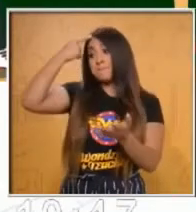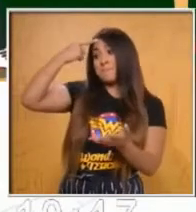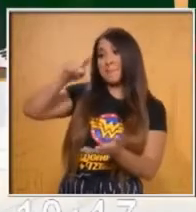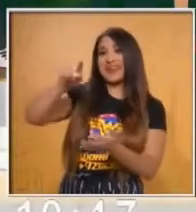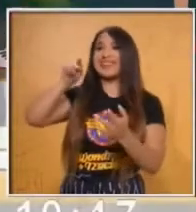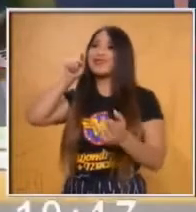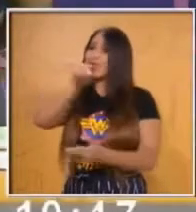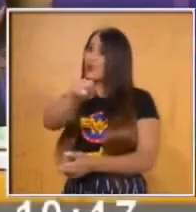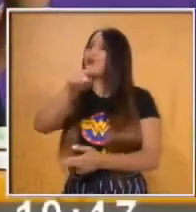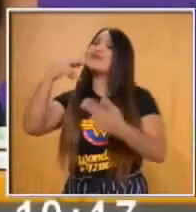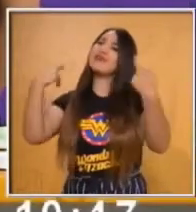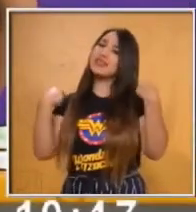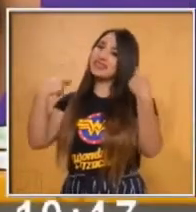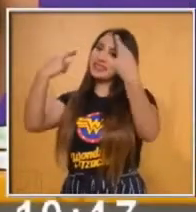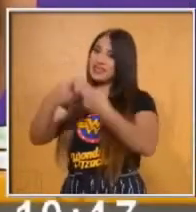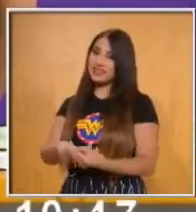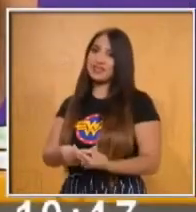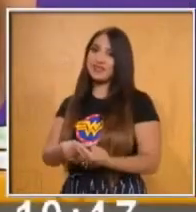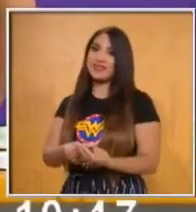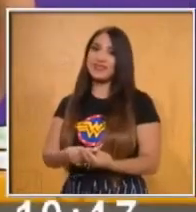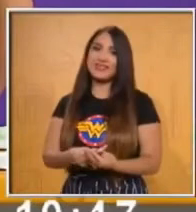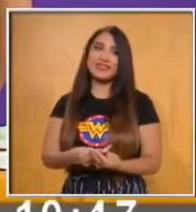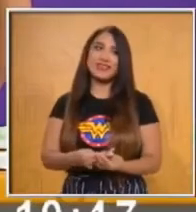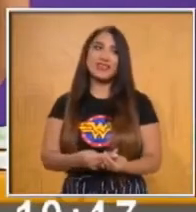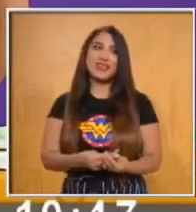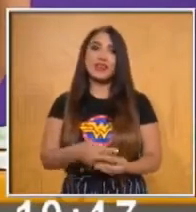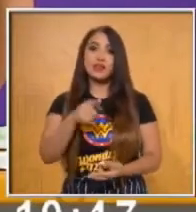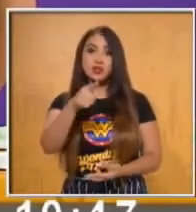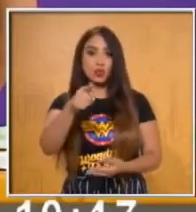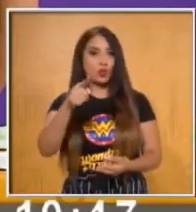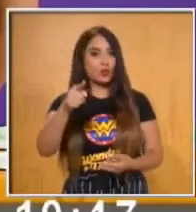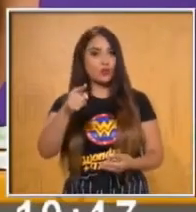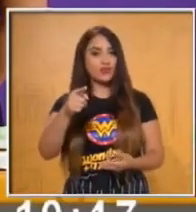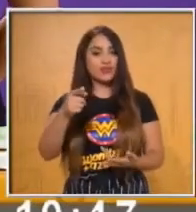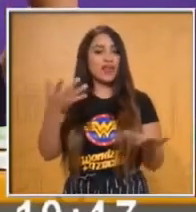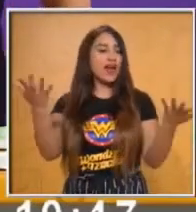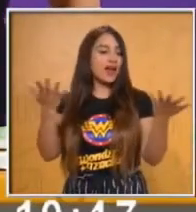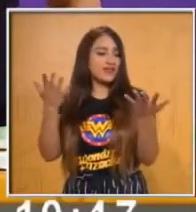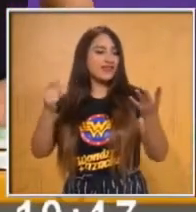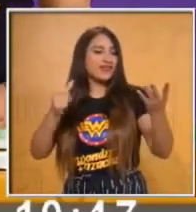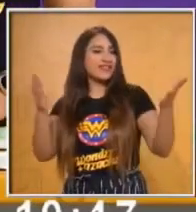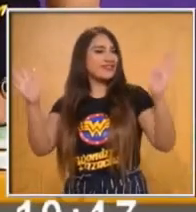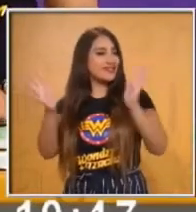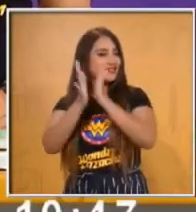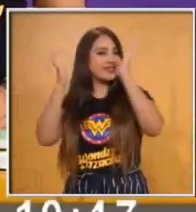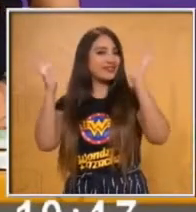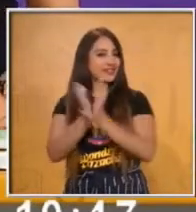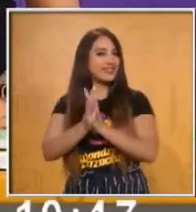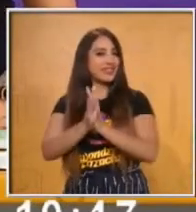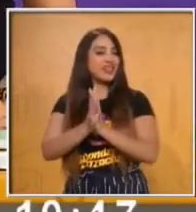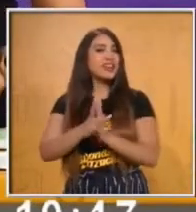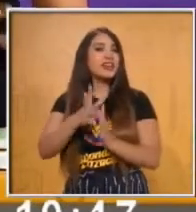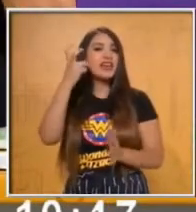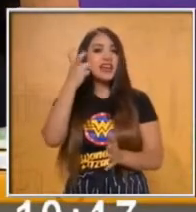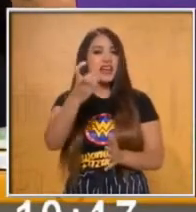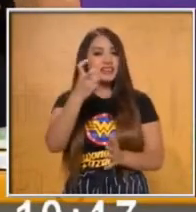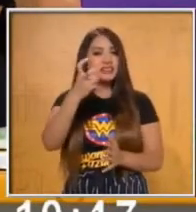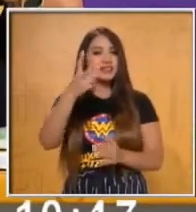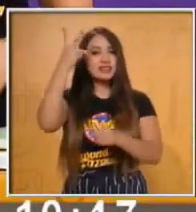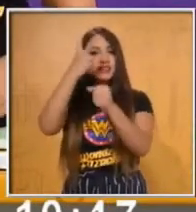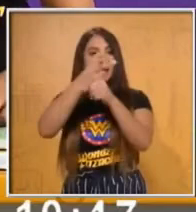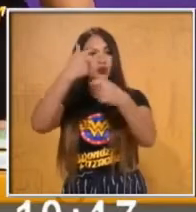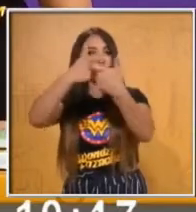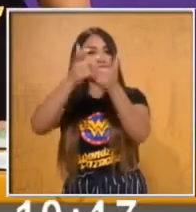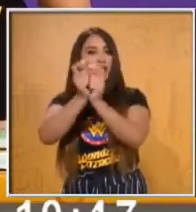maestro. Así que ya sabes, a participar. Ahora bien, vamos a empezar con segundo grado